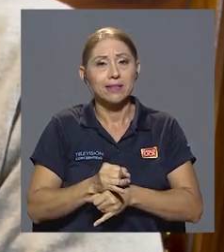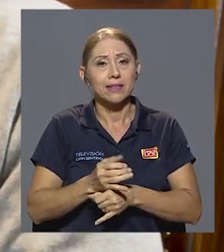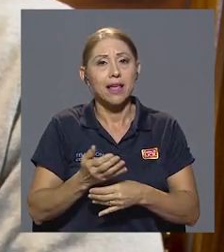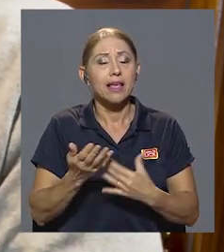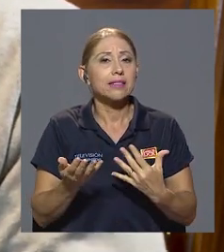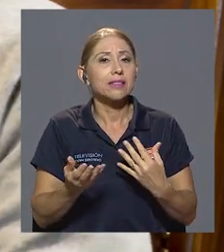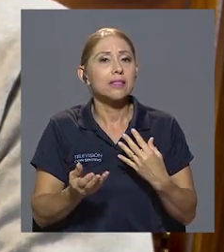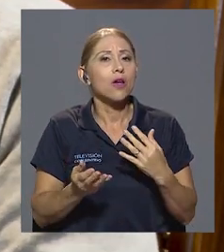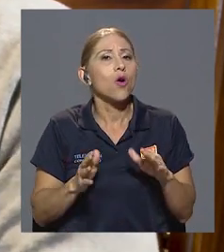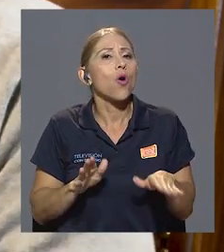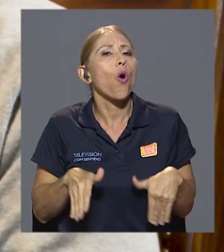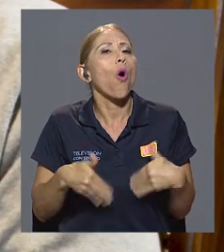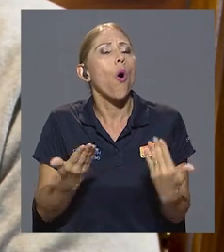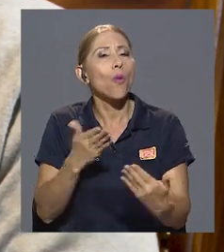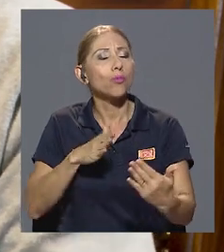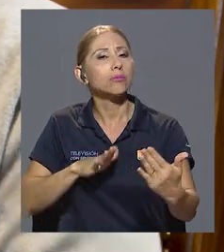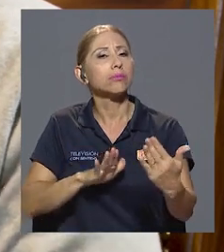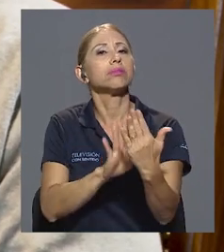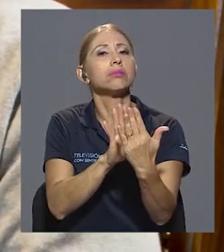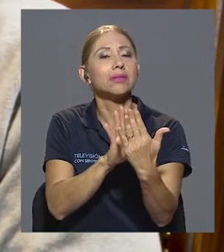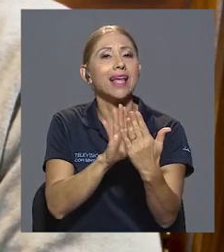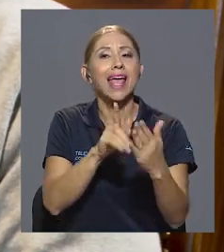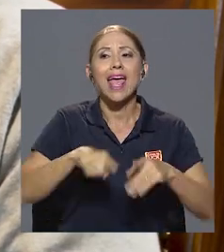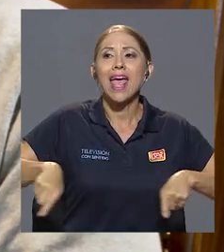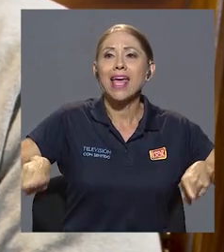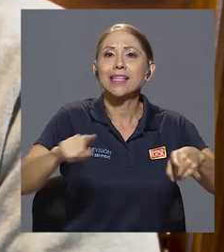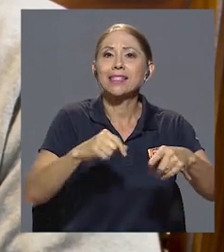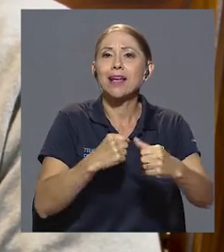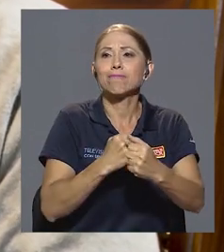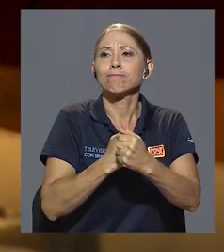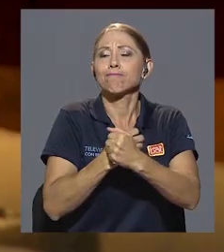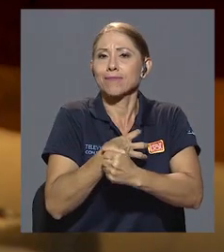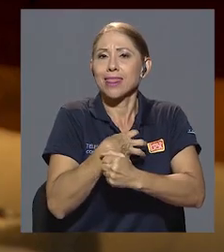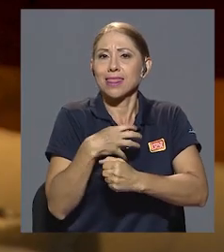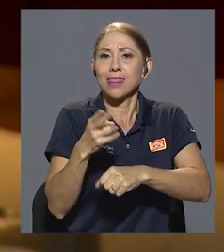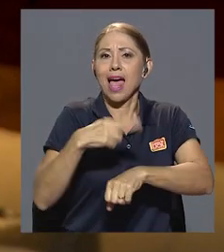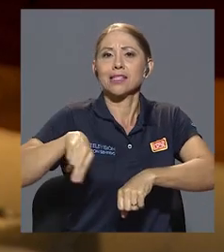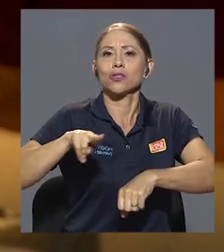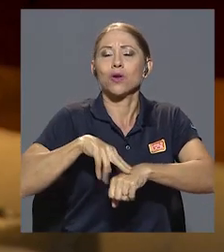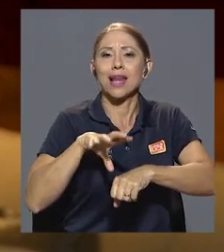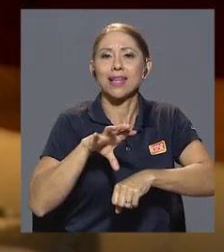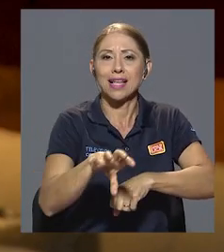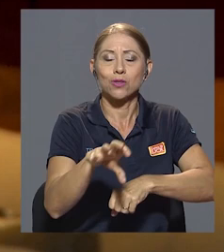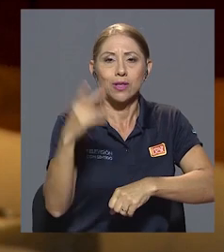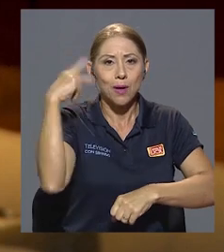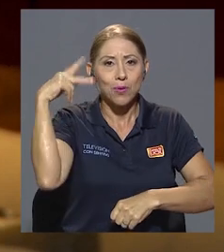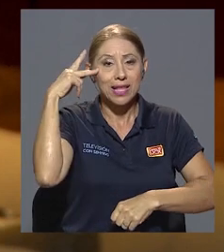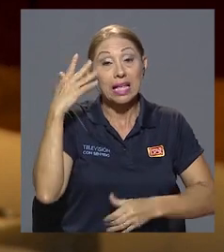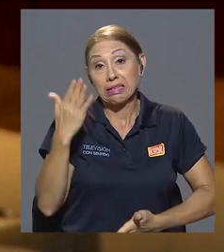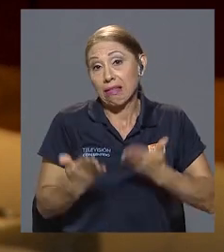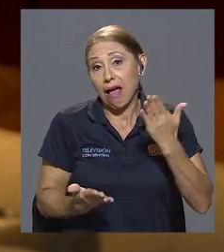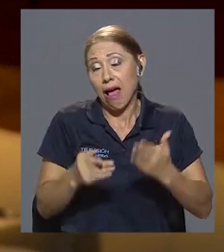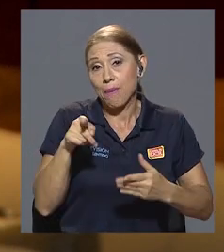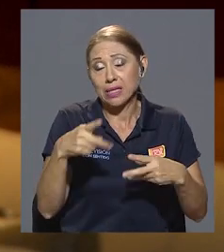como salirle al paso a gesta nacionalización de la política quizás de hacerlos de las tareas